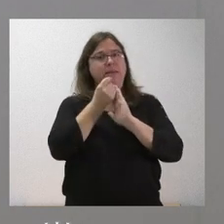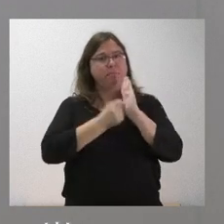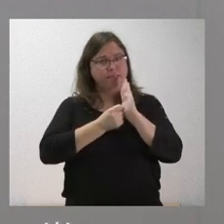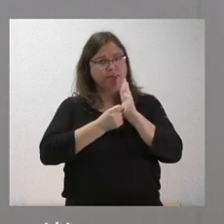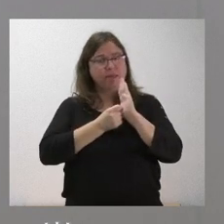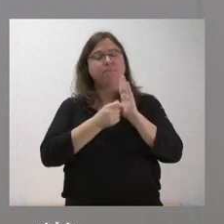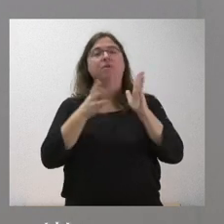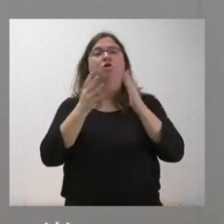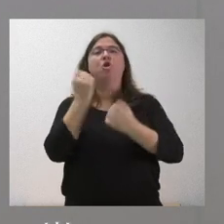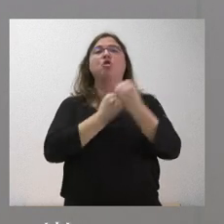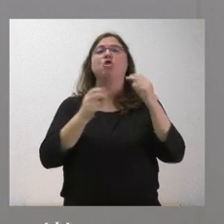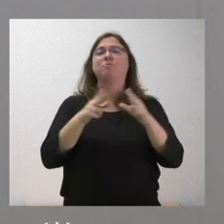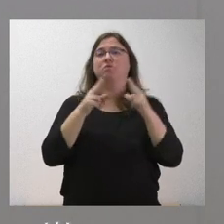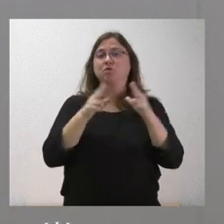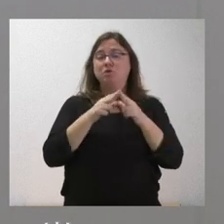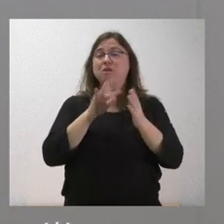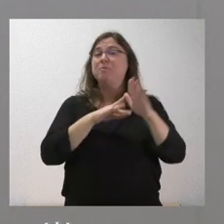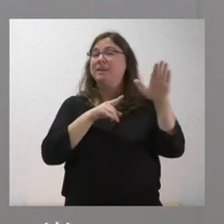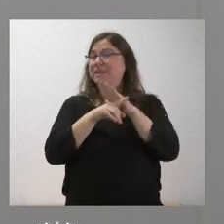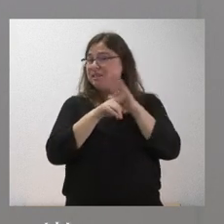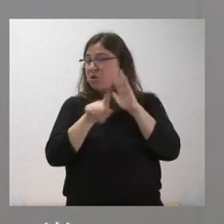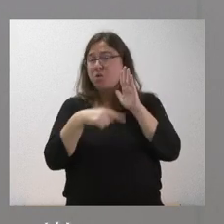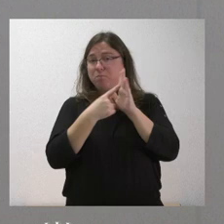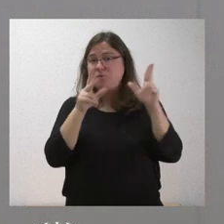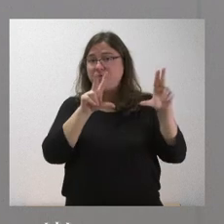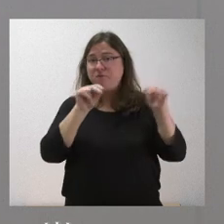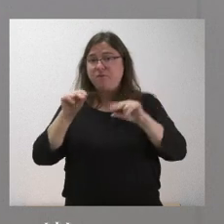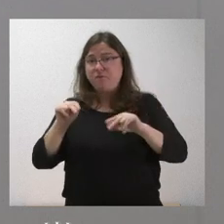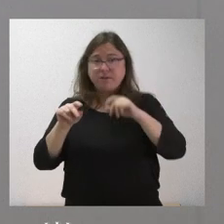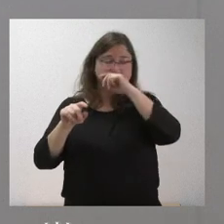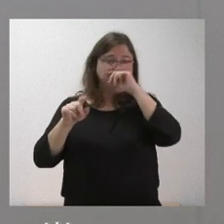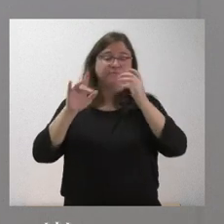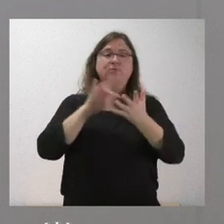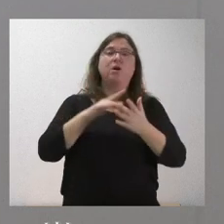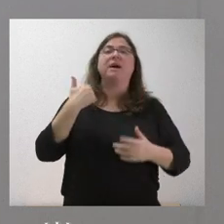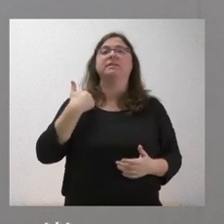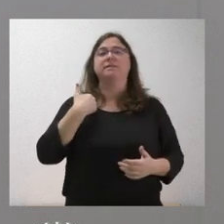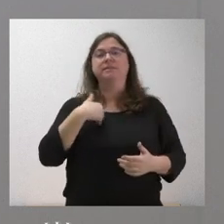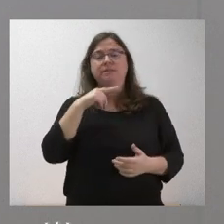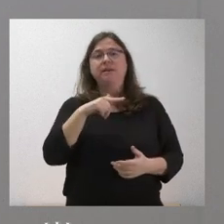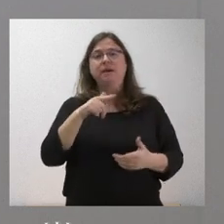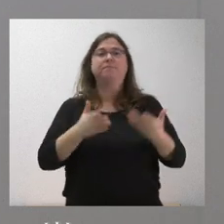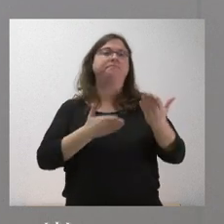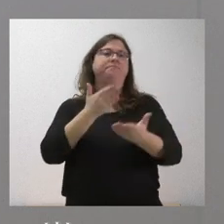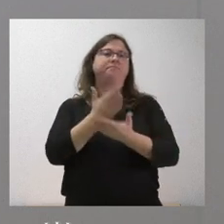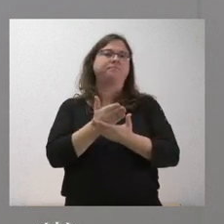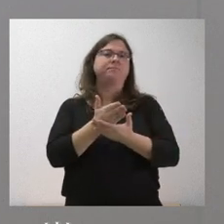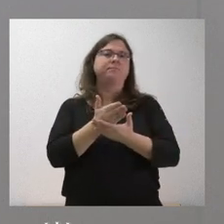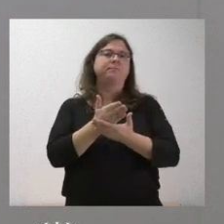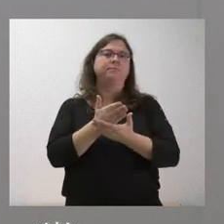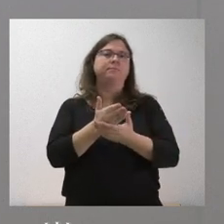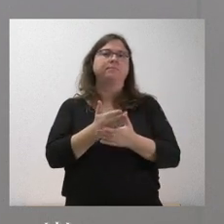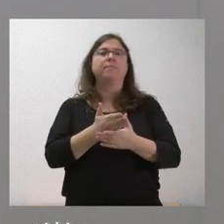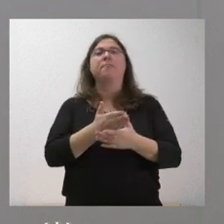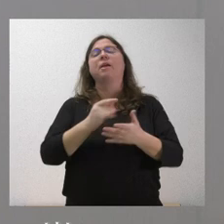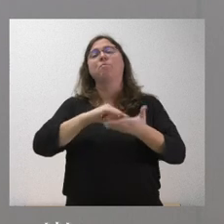económico social y en cuanto acaben todos los trámites lógicamente en ese momento estaremos ya en condiciones de poder presentar el proyecto de